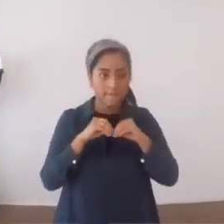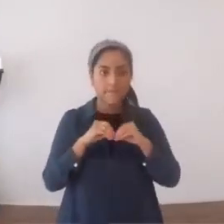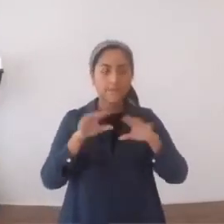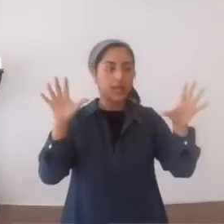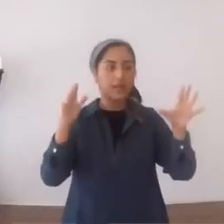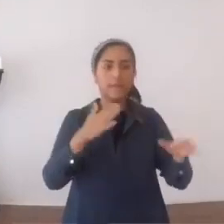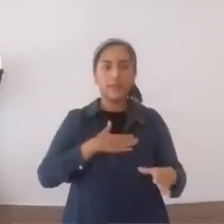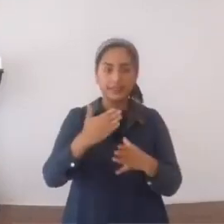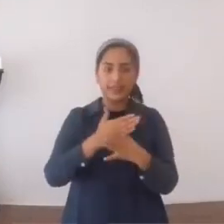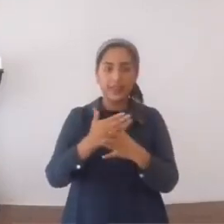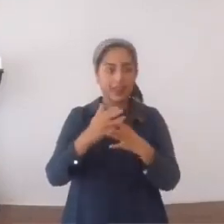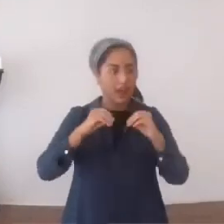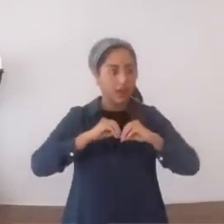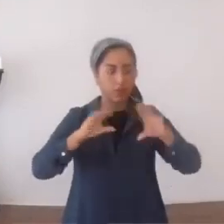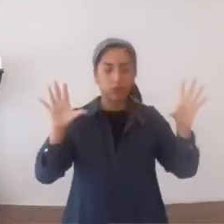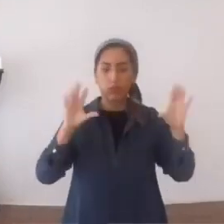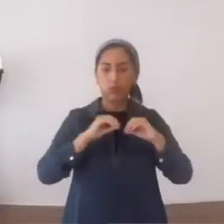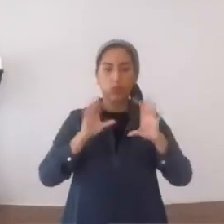Comparte este material.